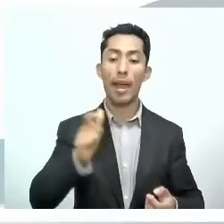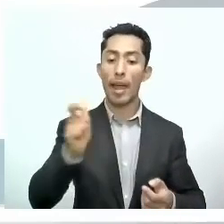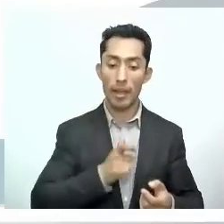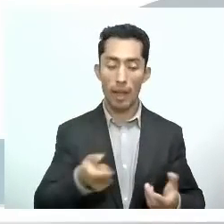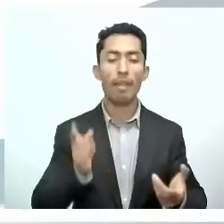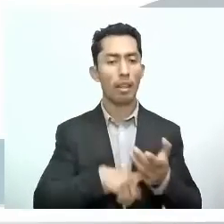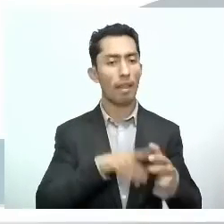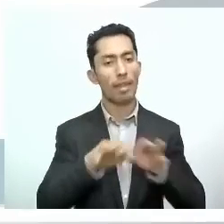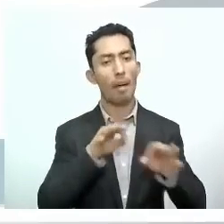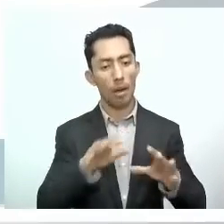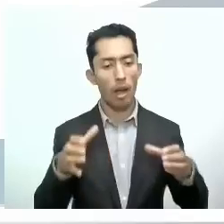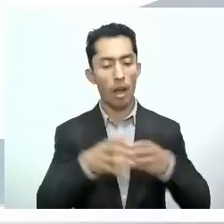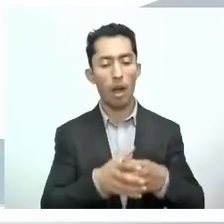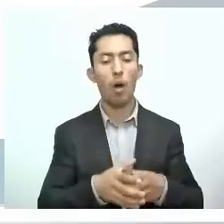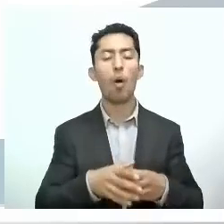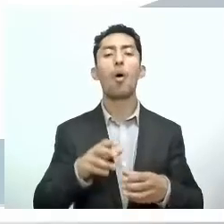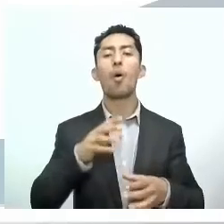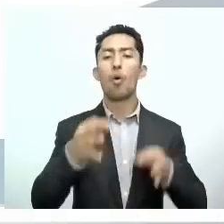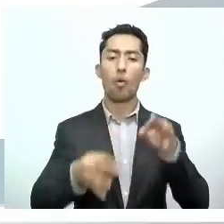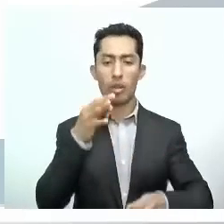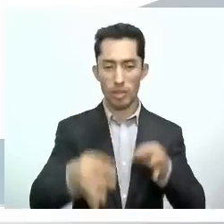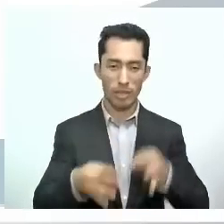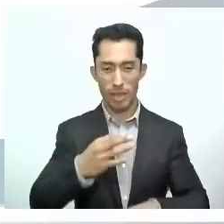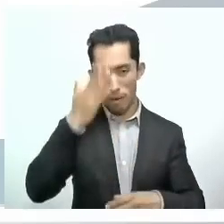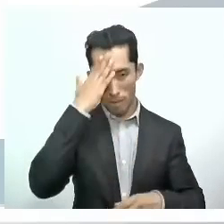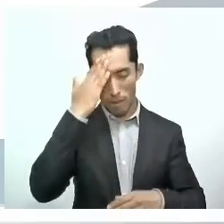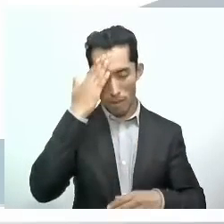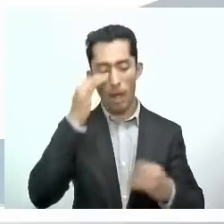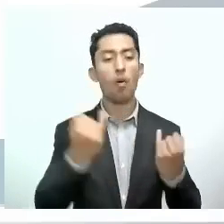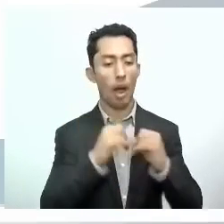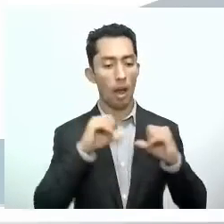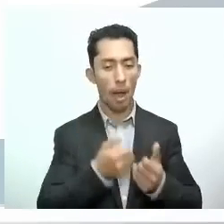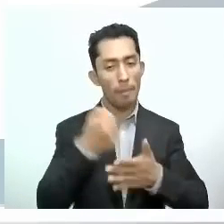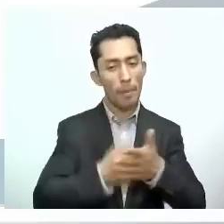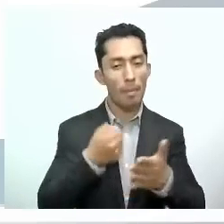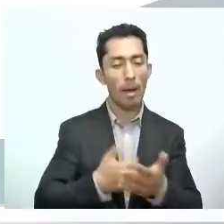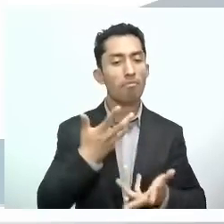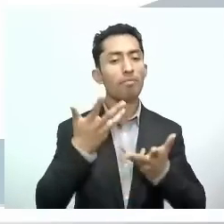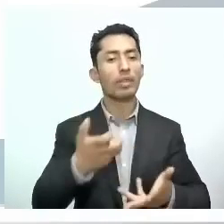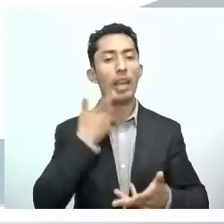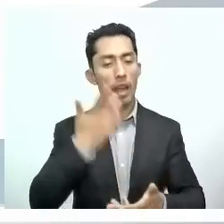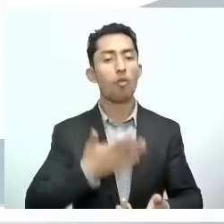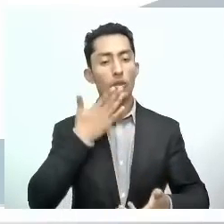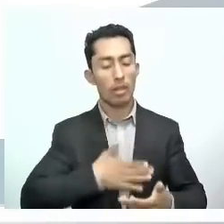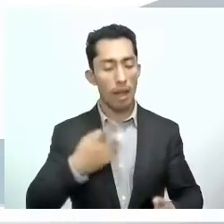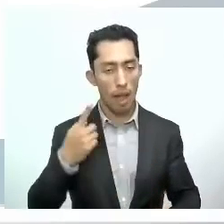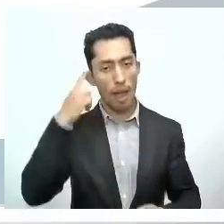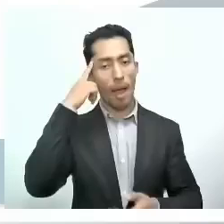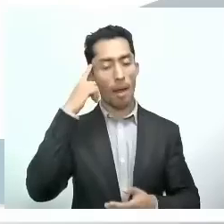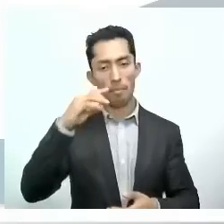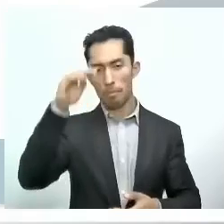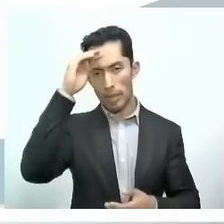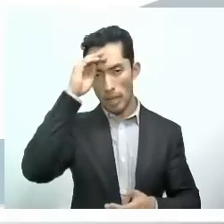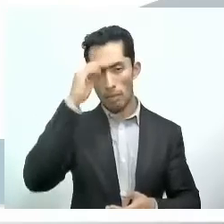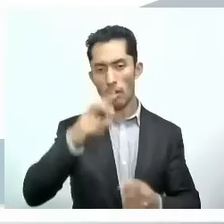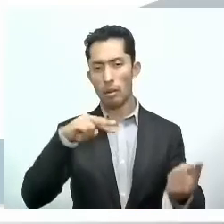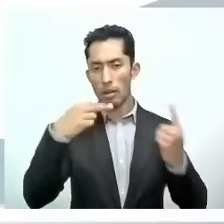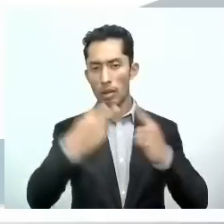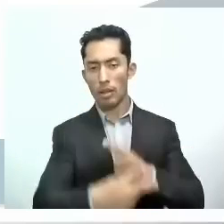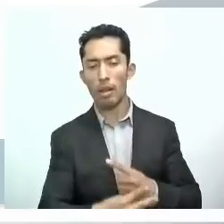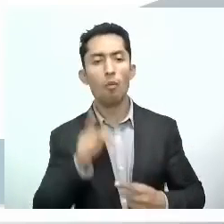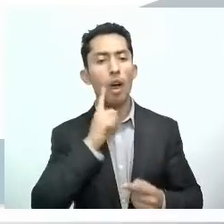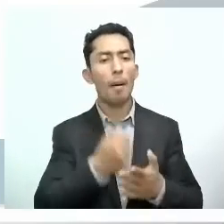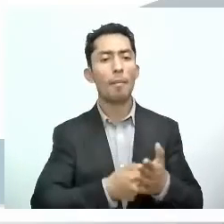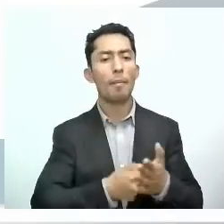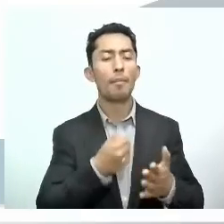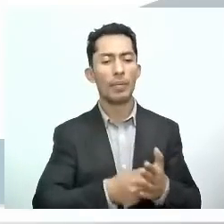tenemos con poderes judiciales y con colectivos que están exigiendo justicia, pensamos más bien en términos de esta visión feminista. ¿Cuál es la